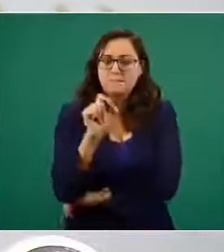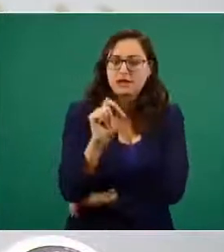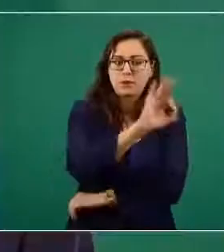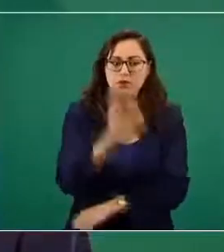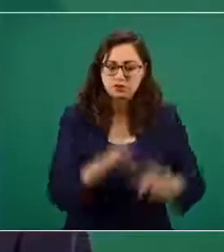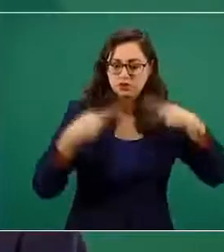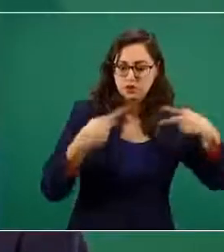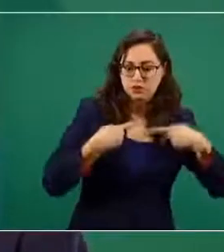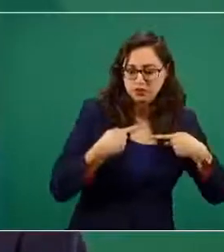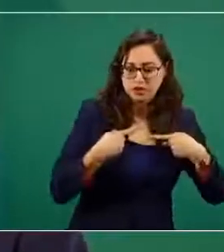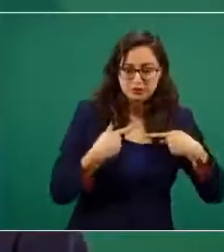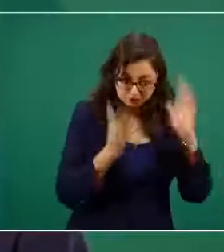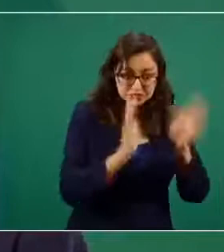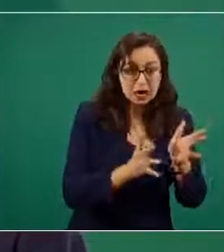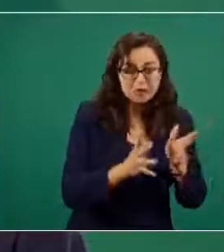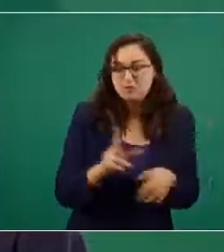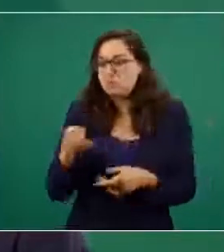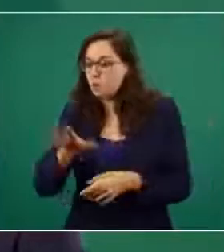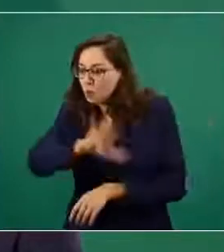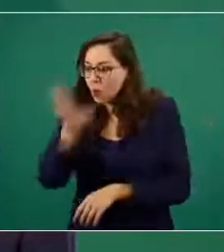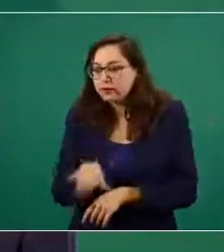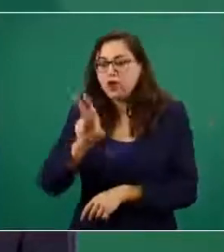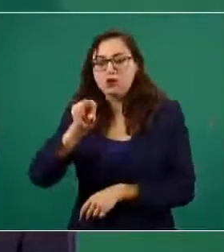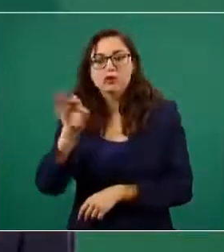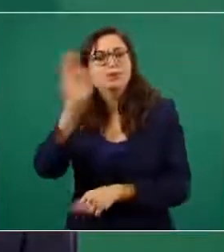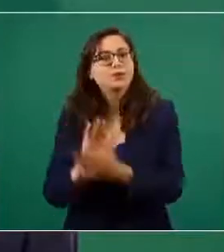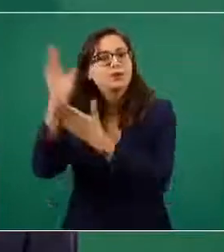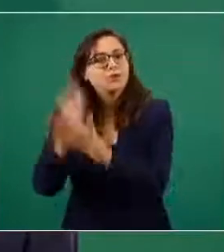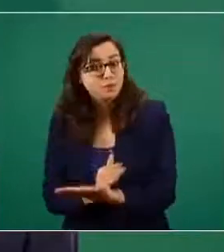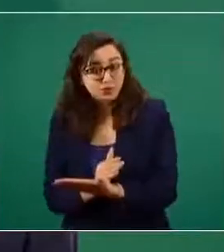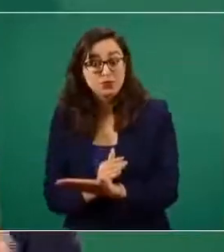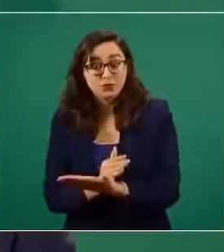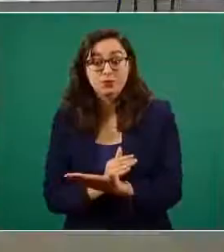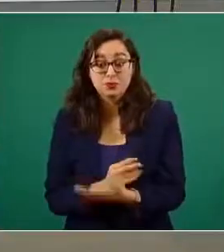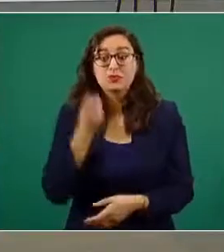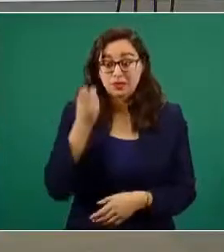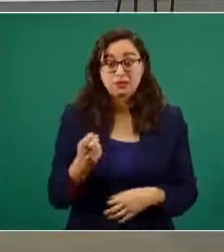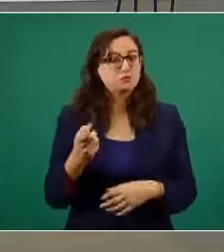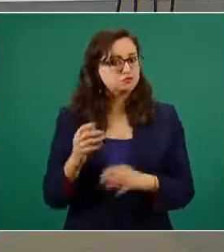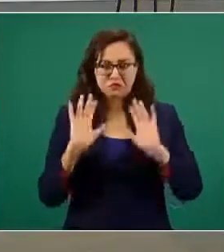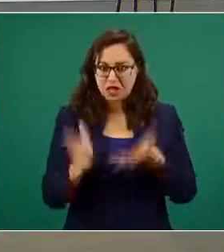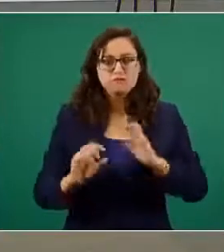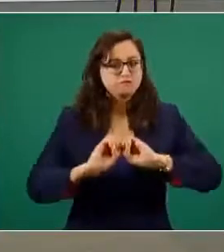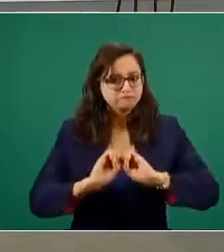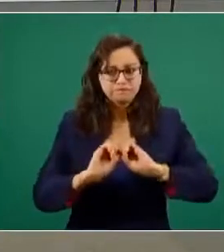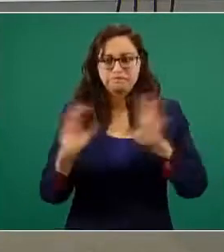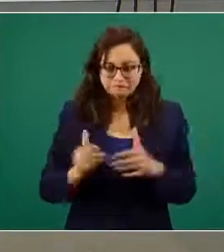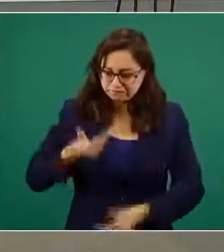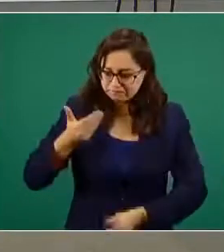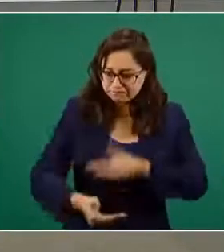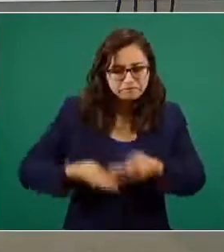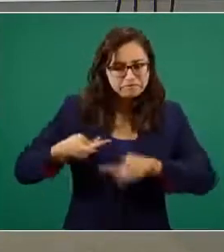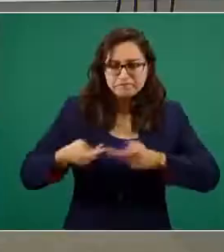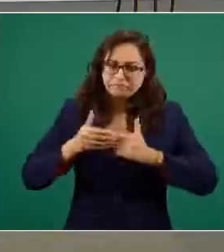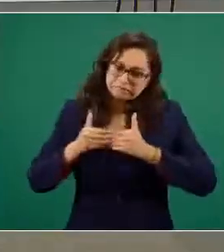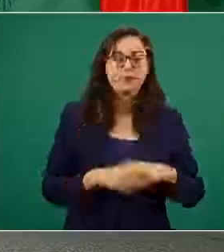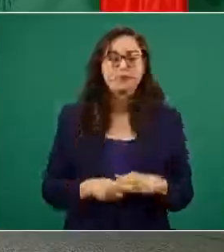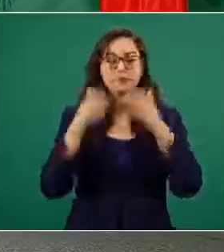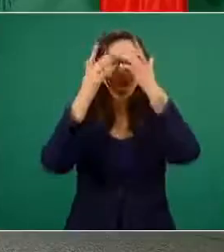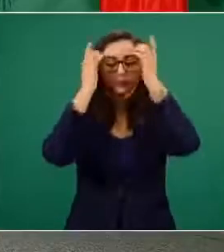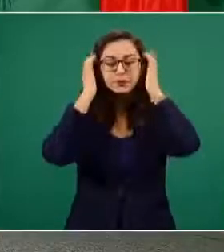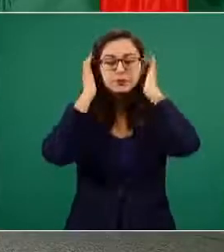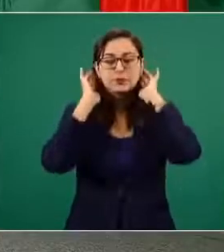cobertura reduciremos 80% de las muertes que se presentarían por la epidemia. Este es un objetivo muy claro y así ha sido trazado para nuestro plan de